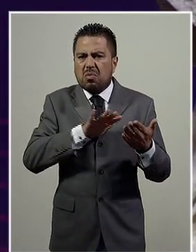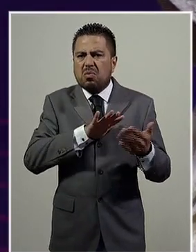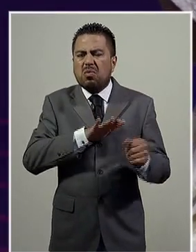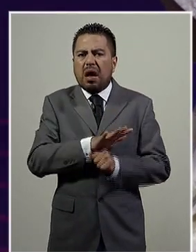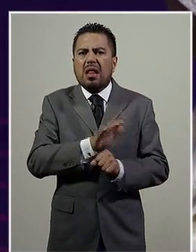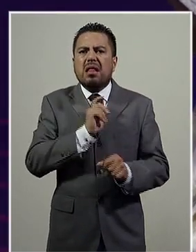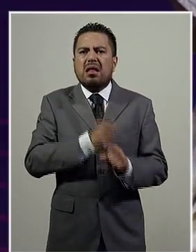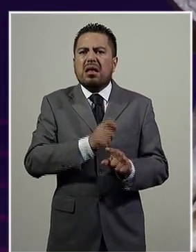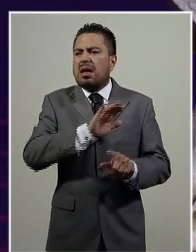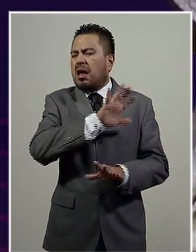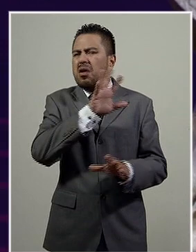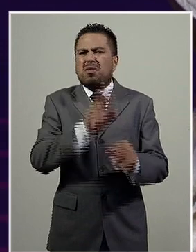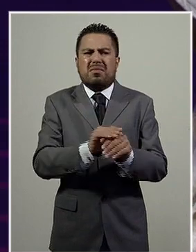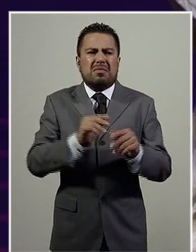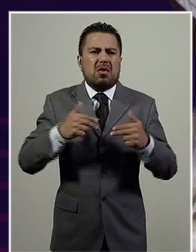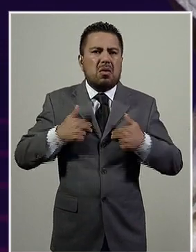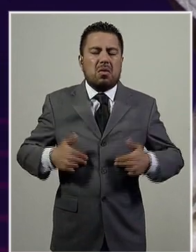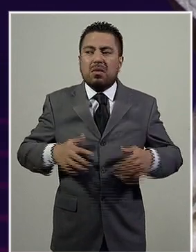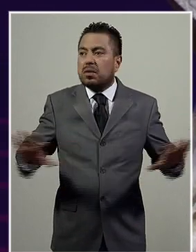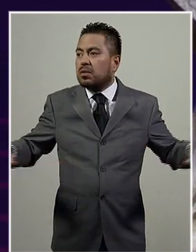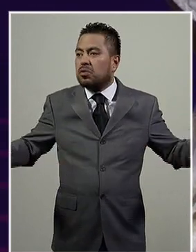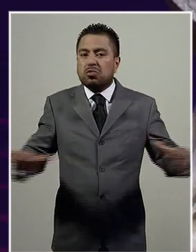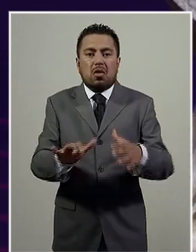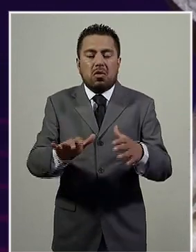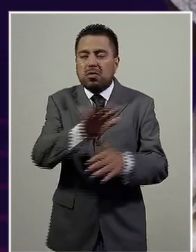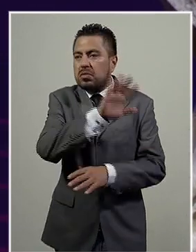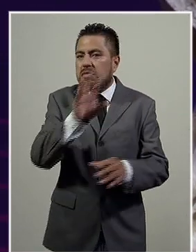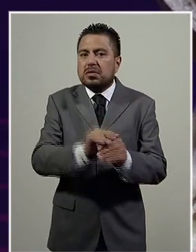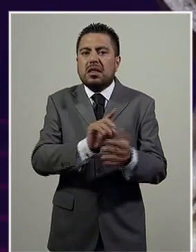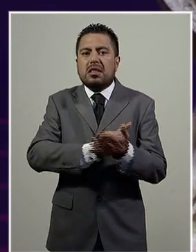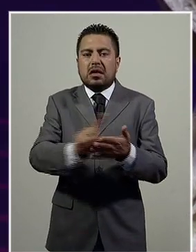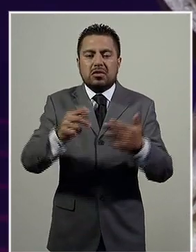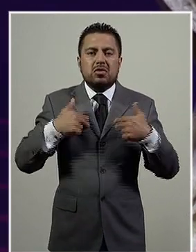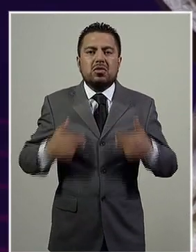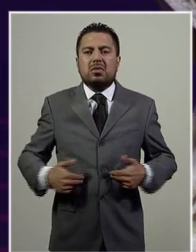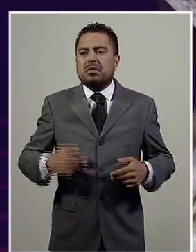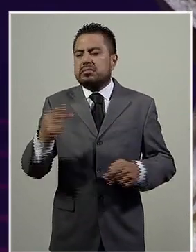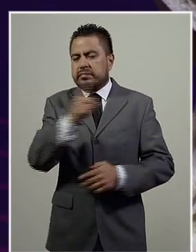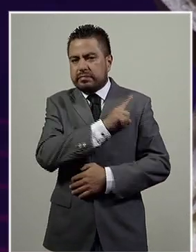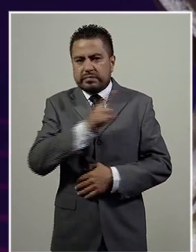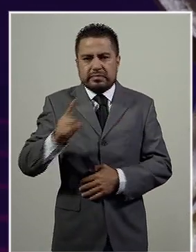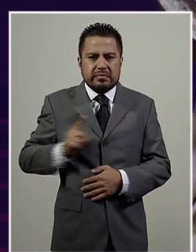al final eres un ser humano y tus derechos humanos deben estar